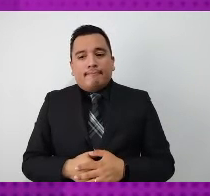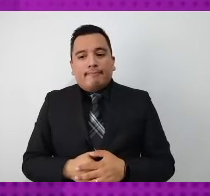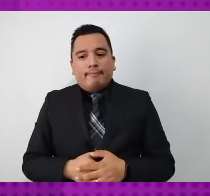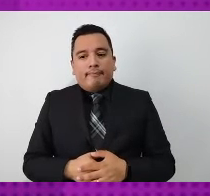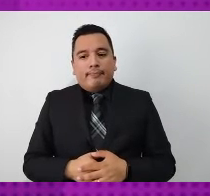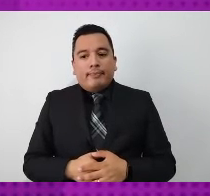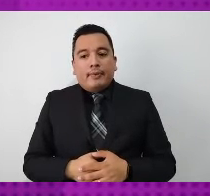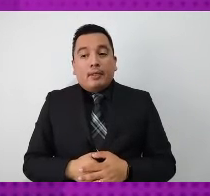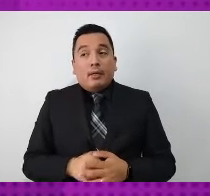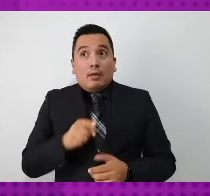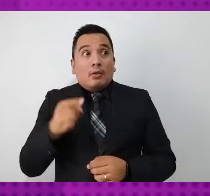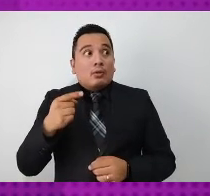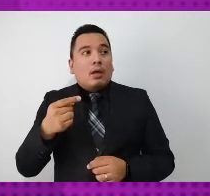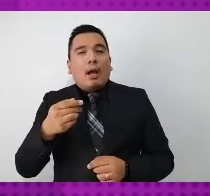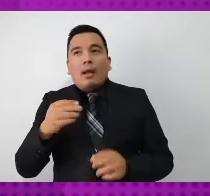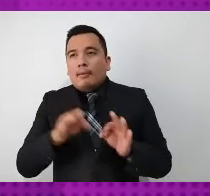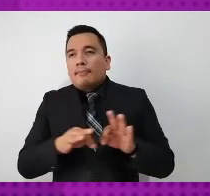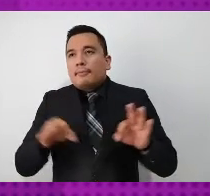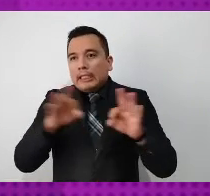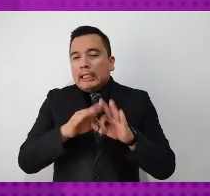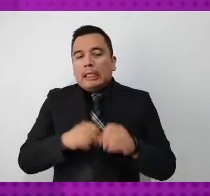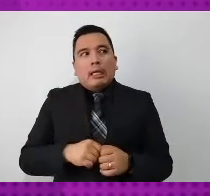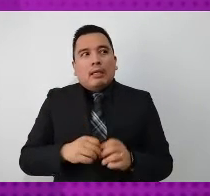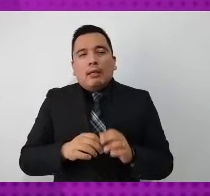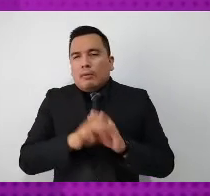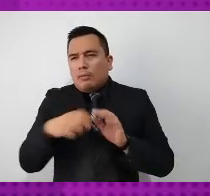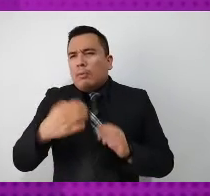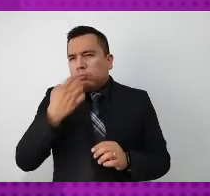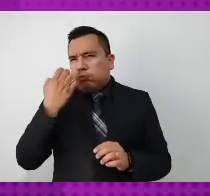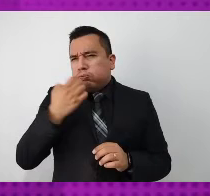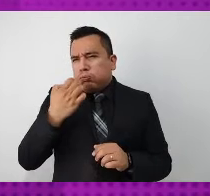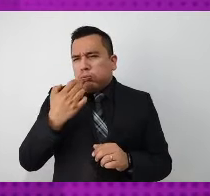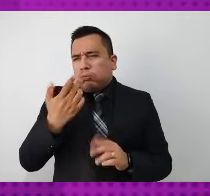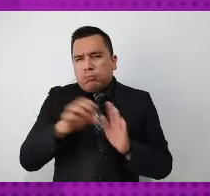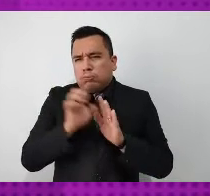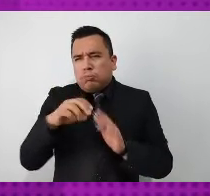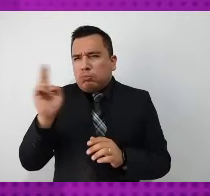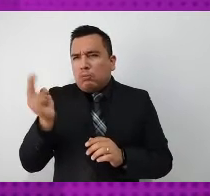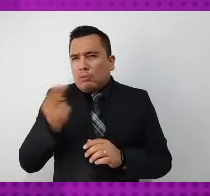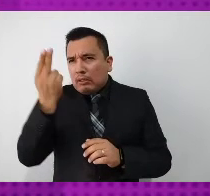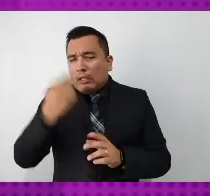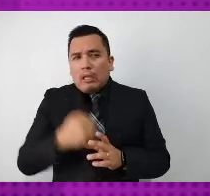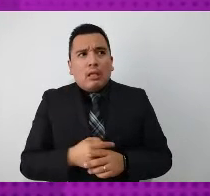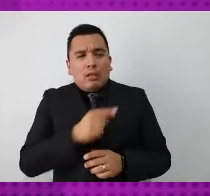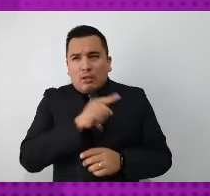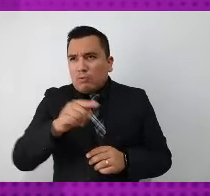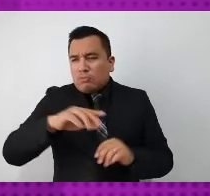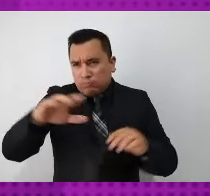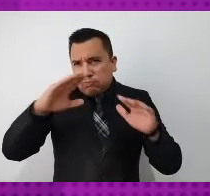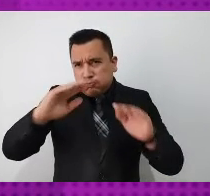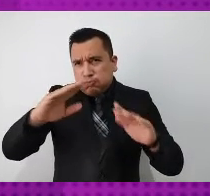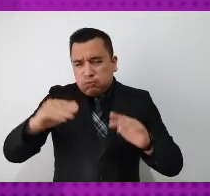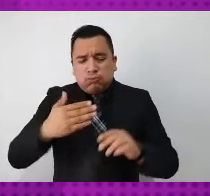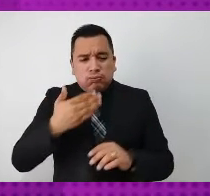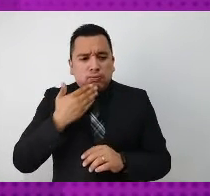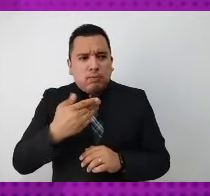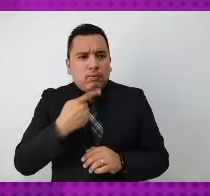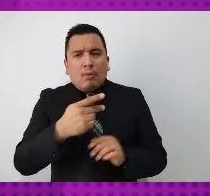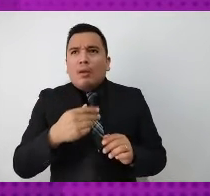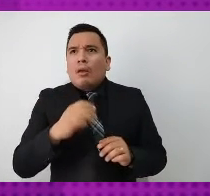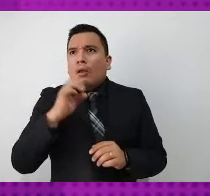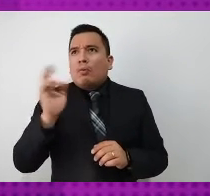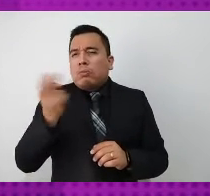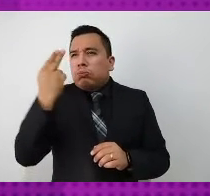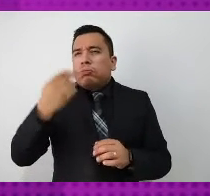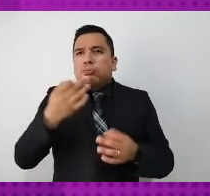por ejemplo en temas de la educación que las universidades luego se utilizan y que son excelentes medios para poder comunicar información sobre